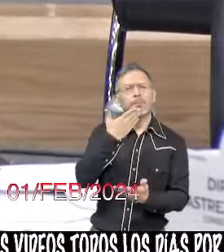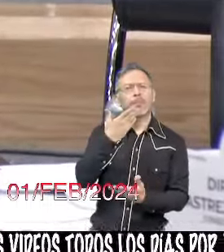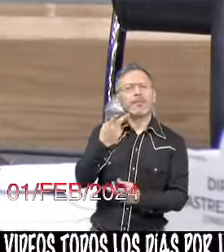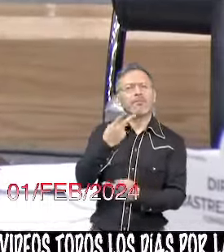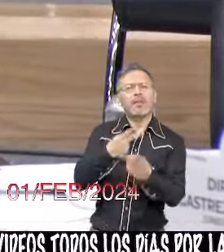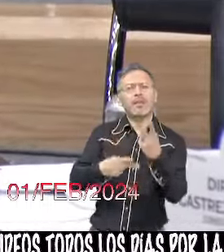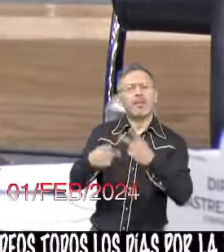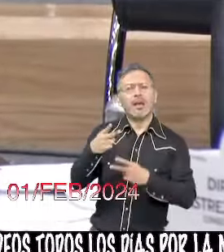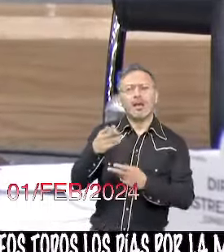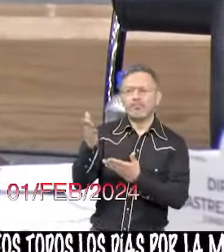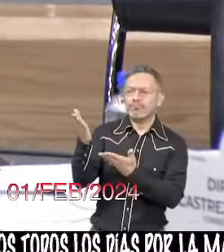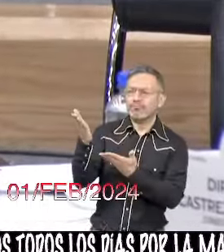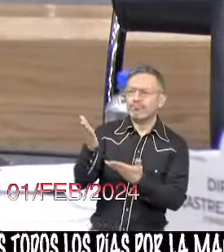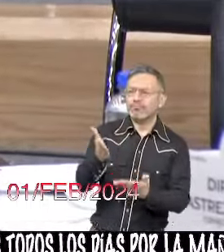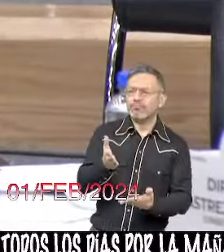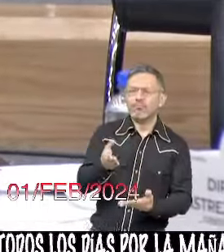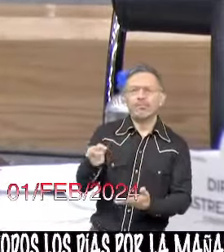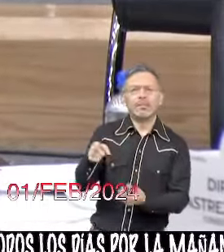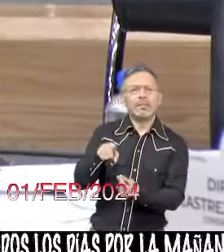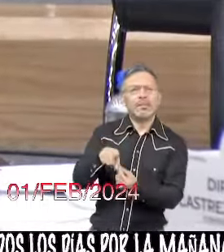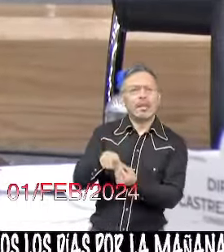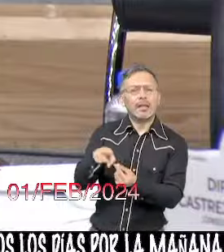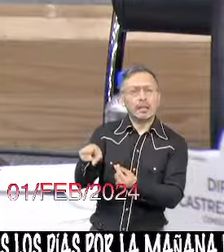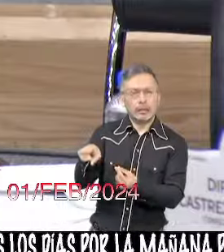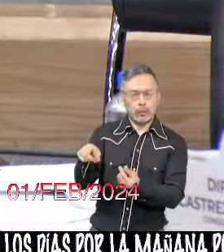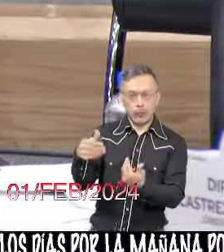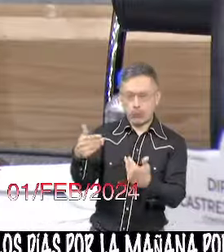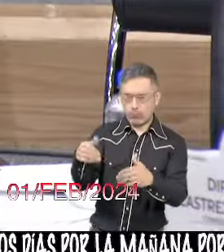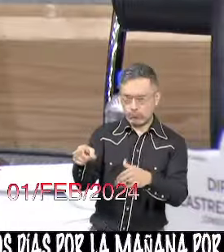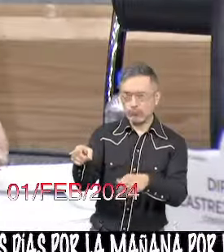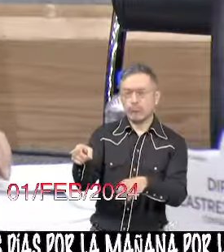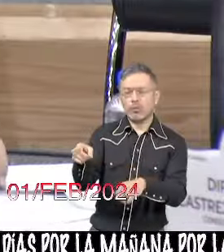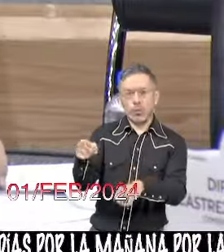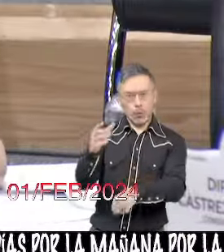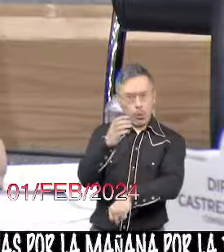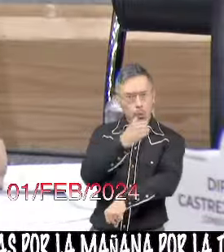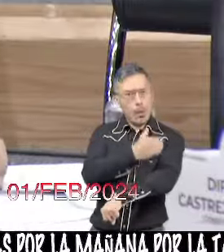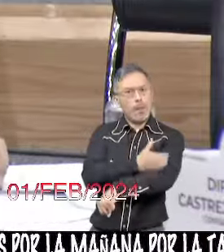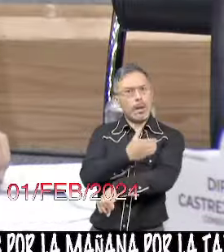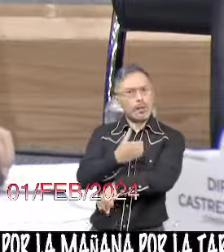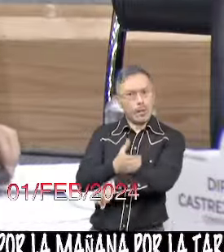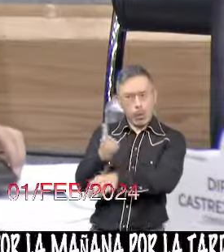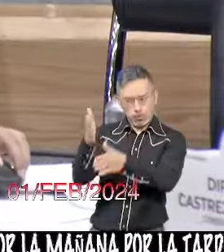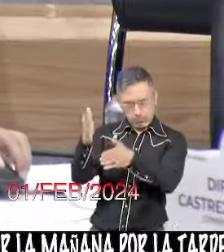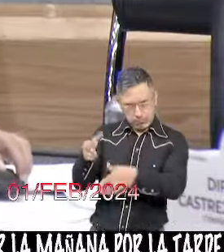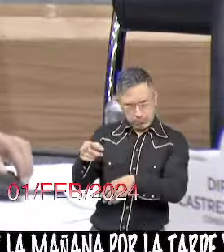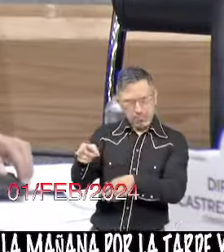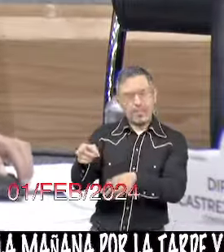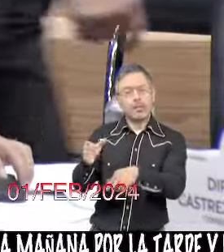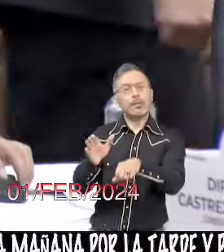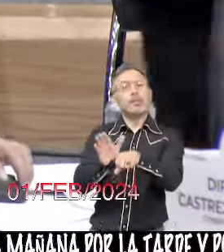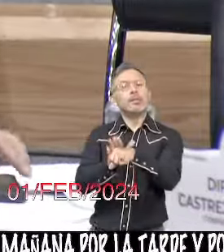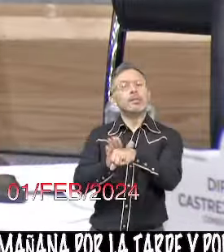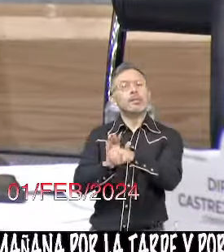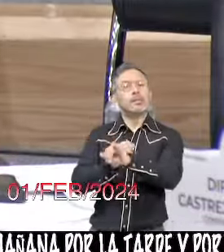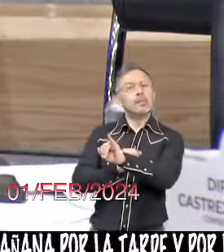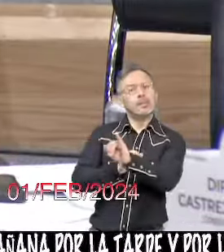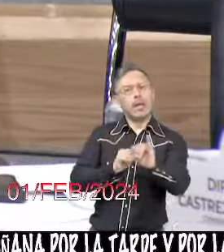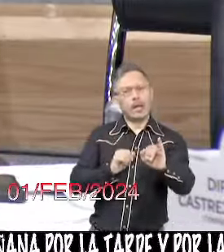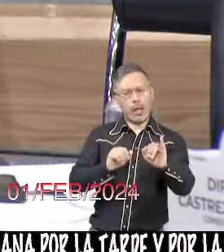un compañero referente de la izquierda en este